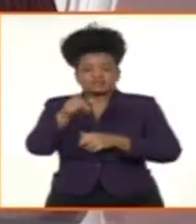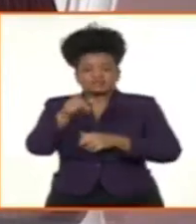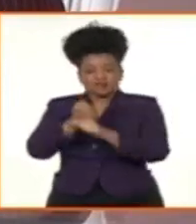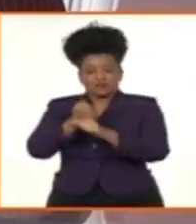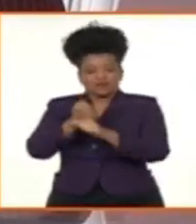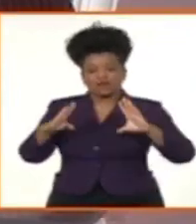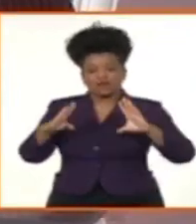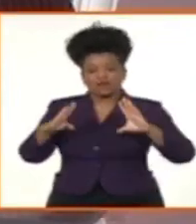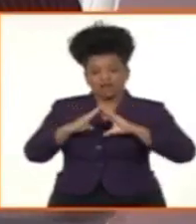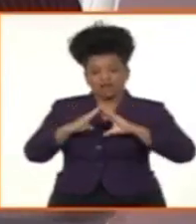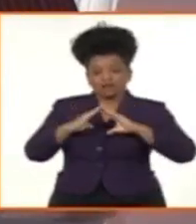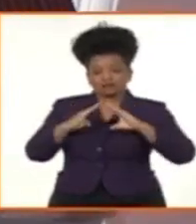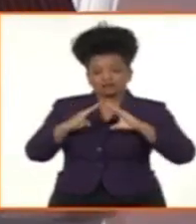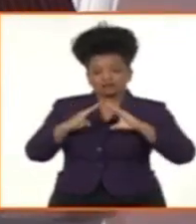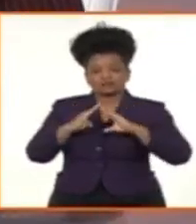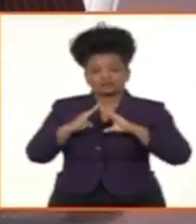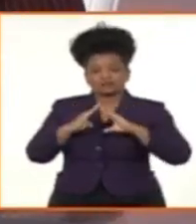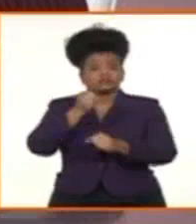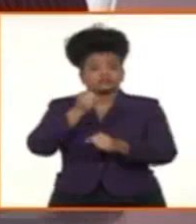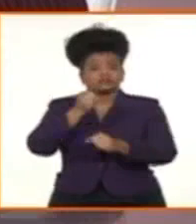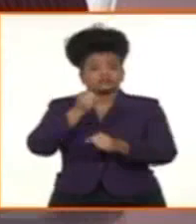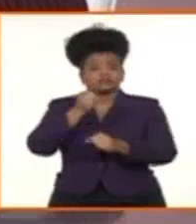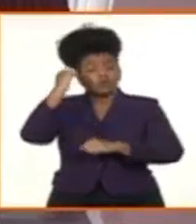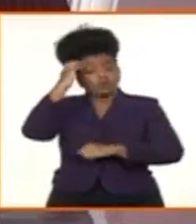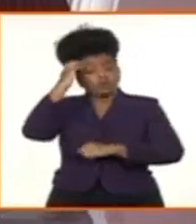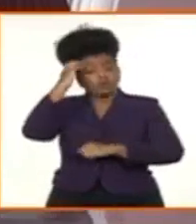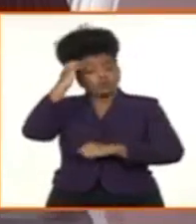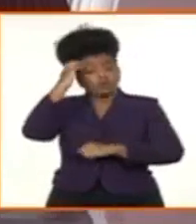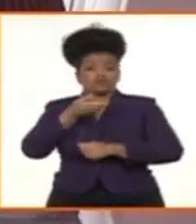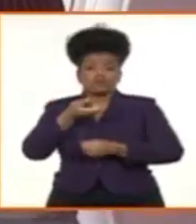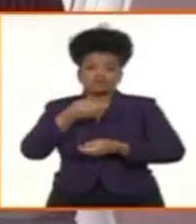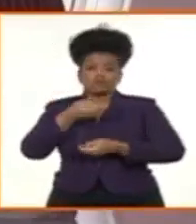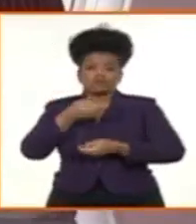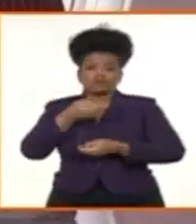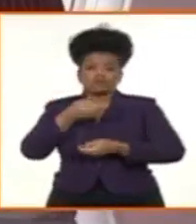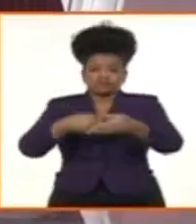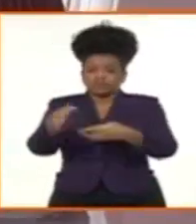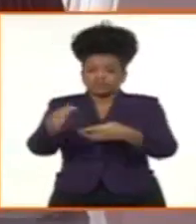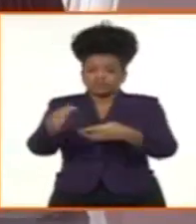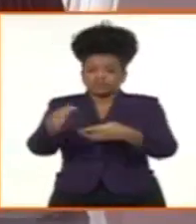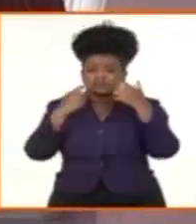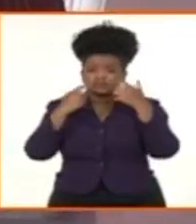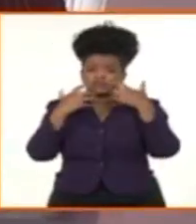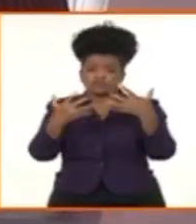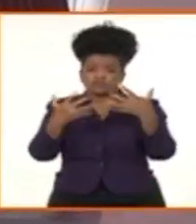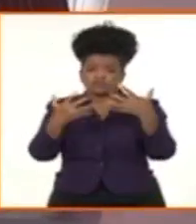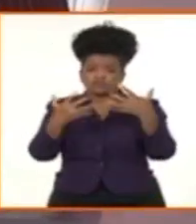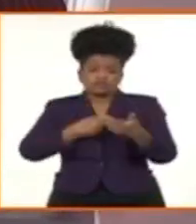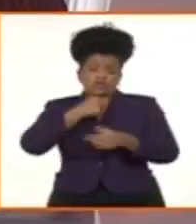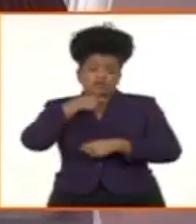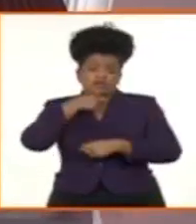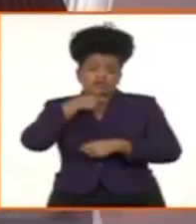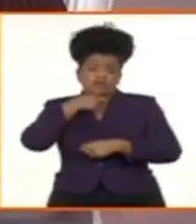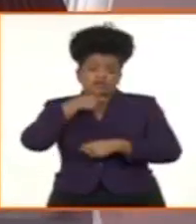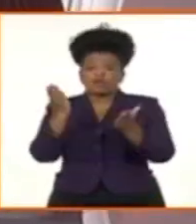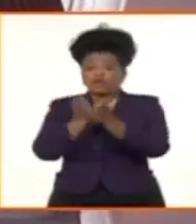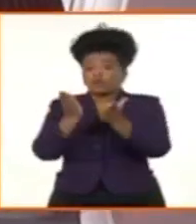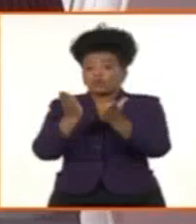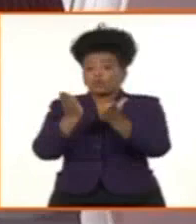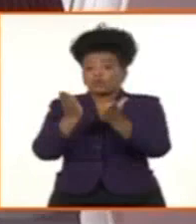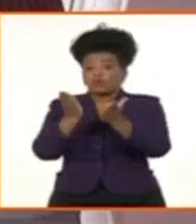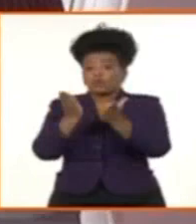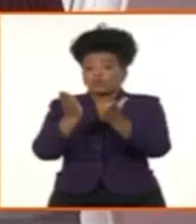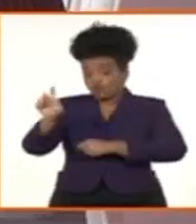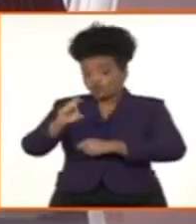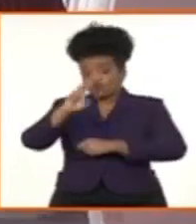la continuidad también de la gestión y la de procesos importantes en la vida nuestra como son la educación la salud fue para no solo una